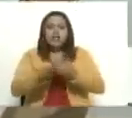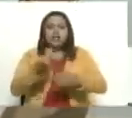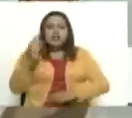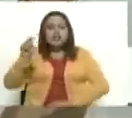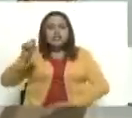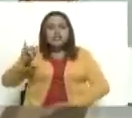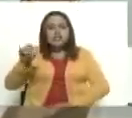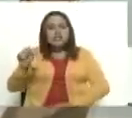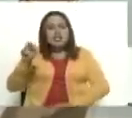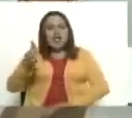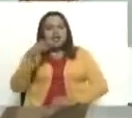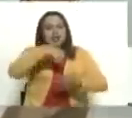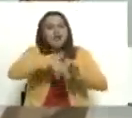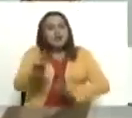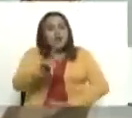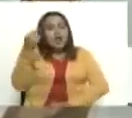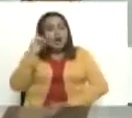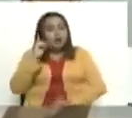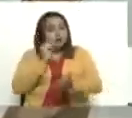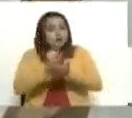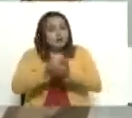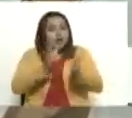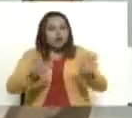hay pruebas de eso. Déjame terminar.